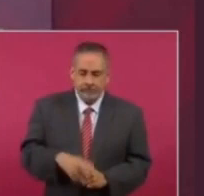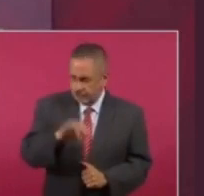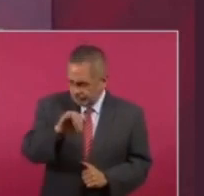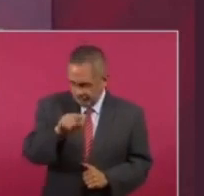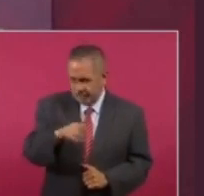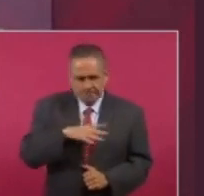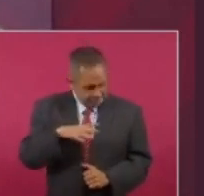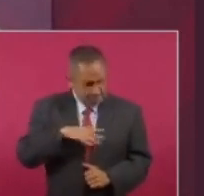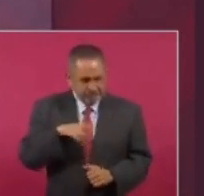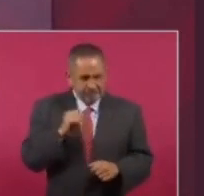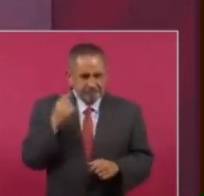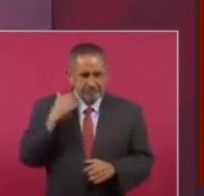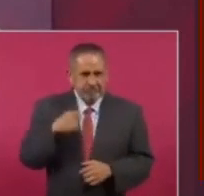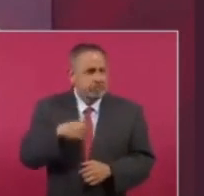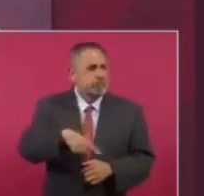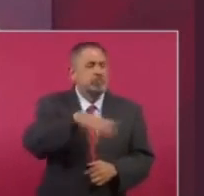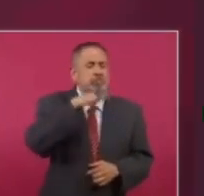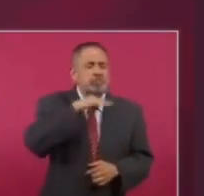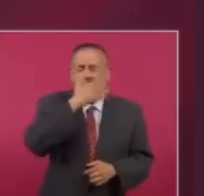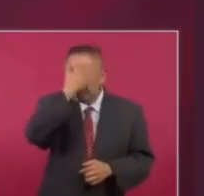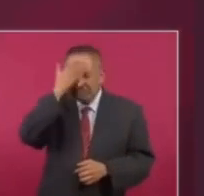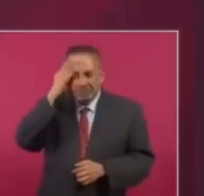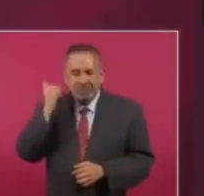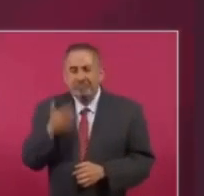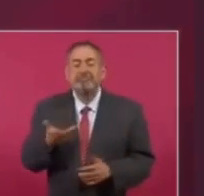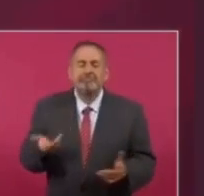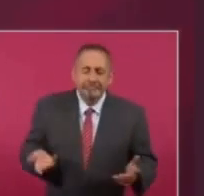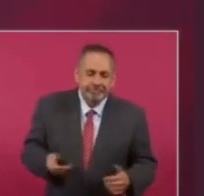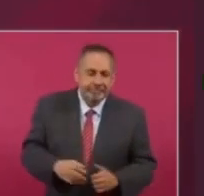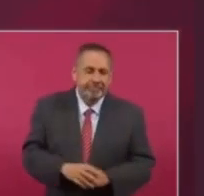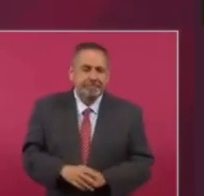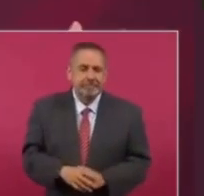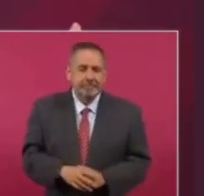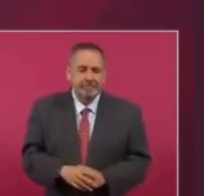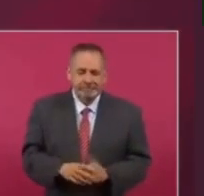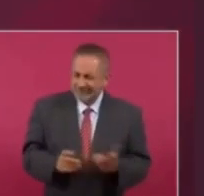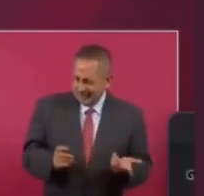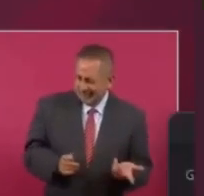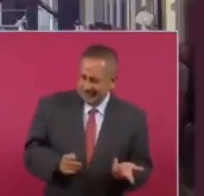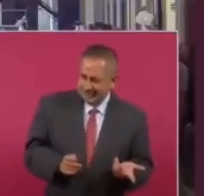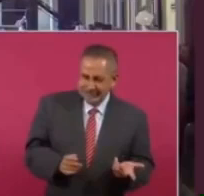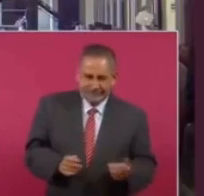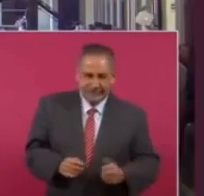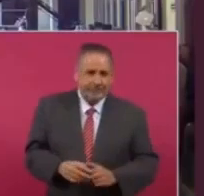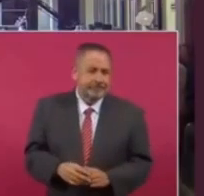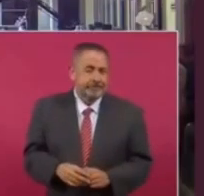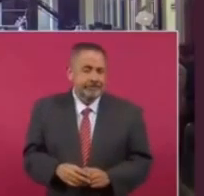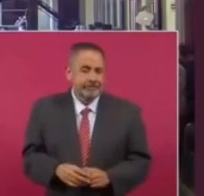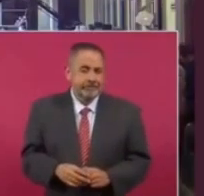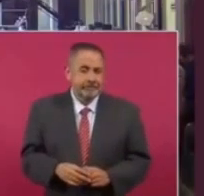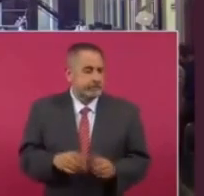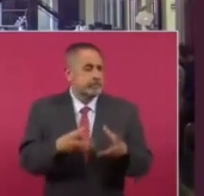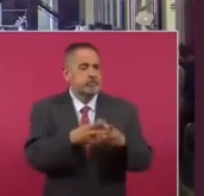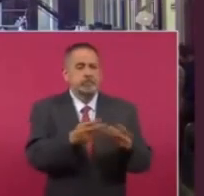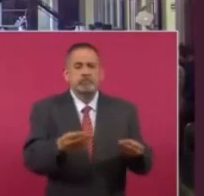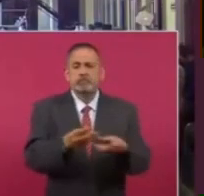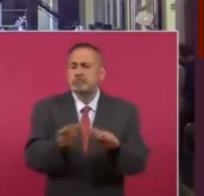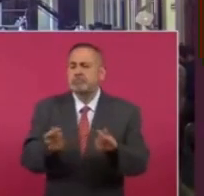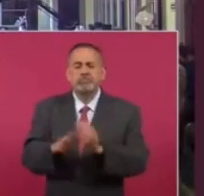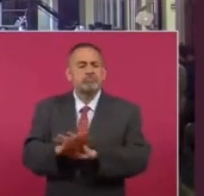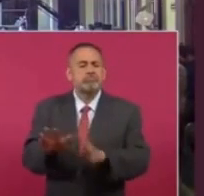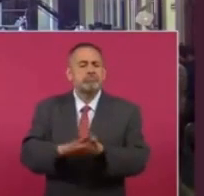sí Y ni se enteraron ustedes o sea y ya se